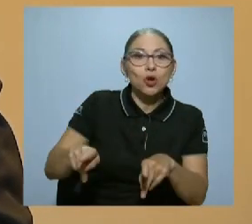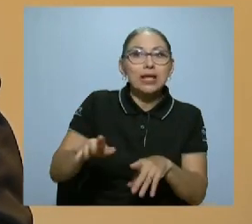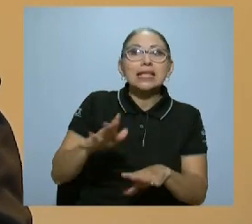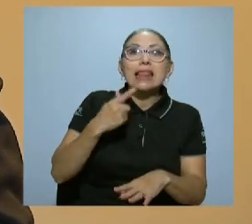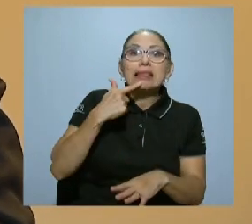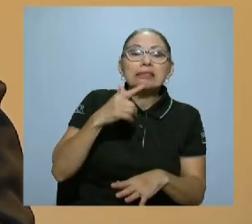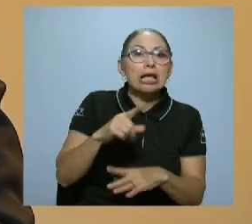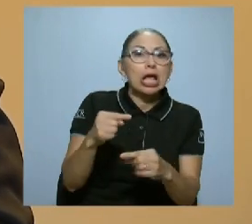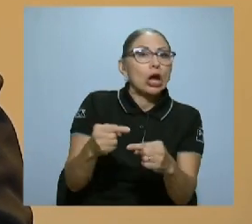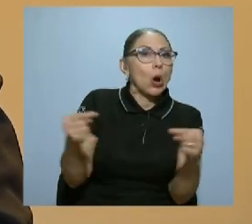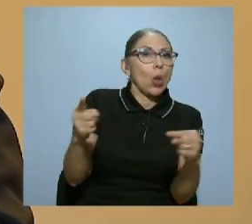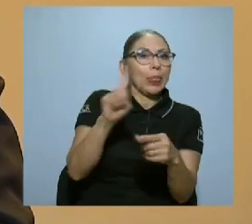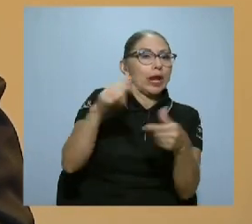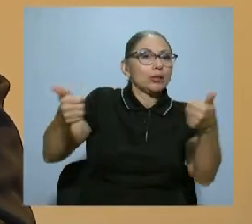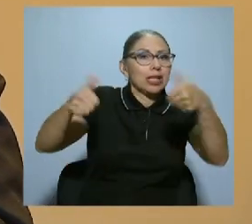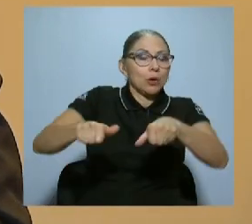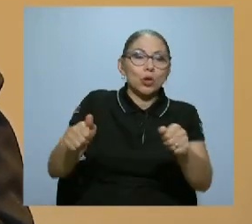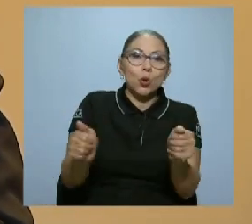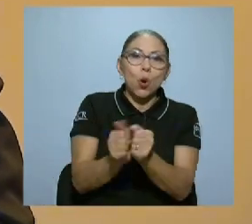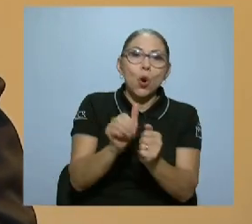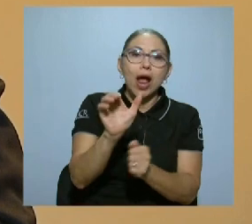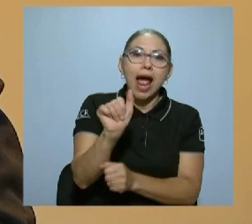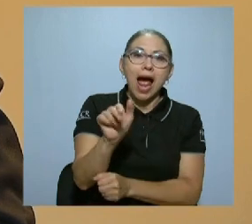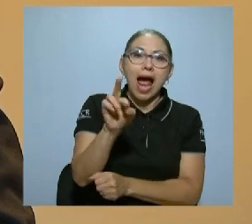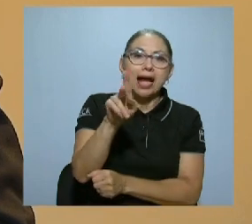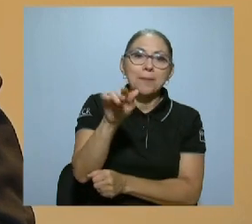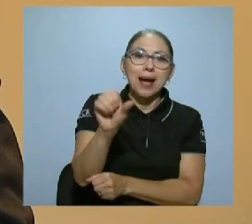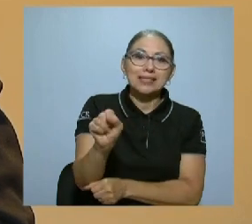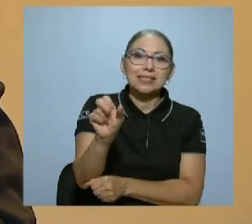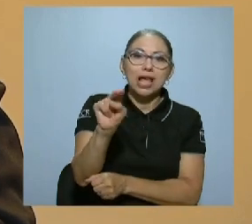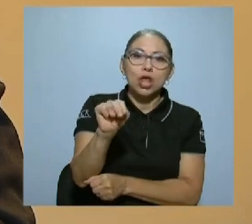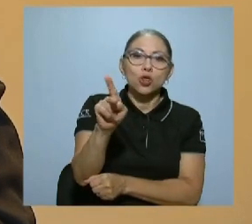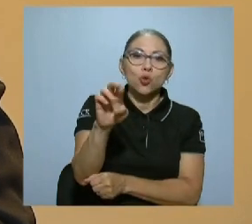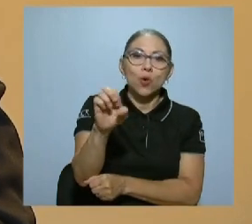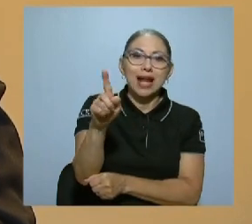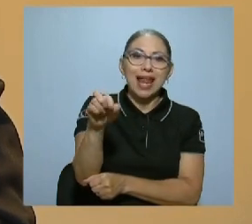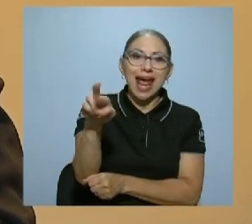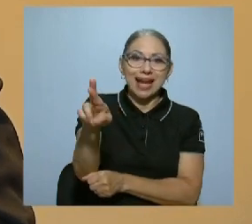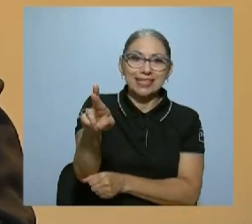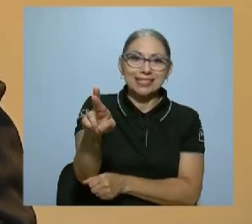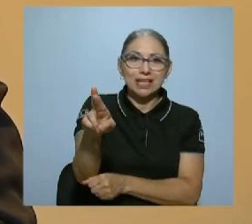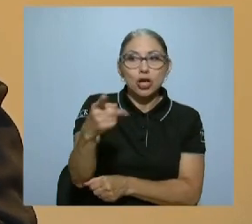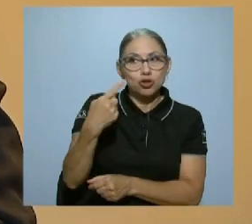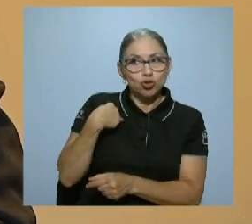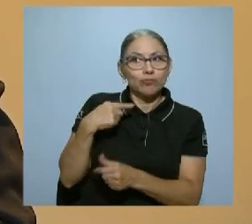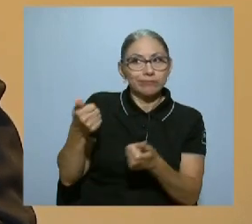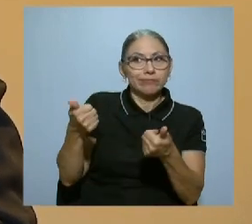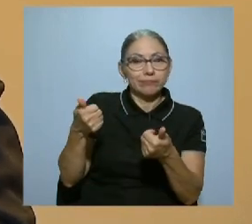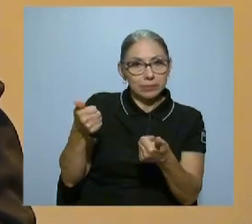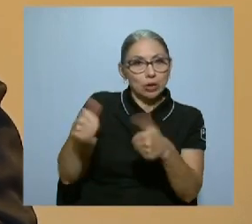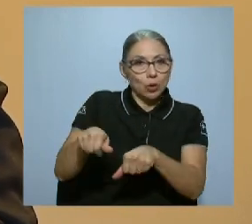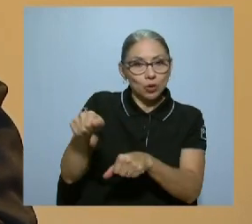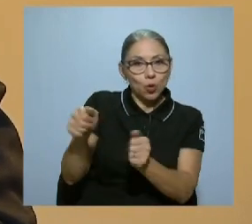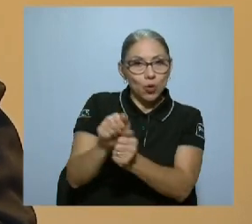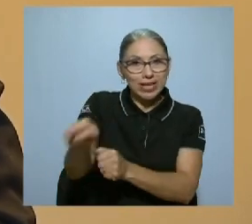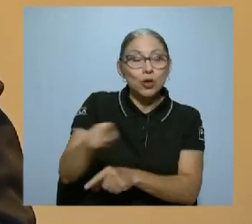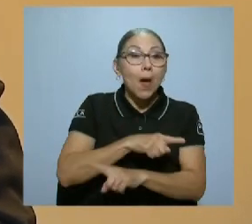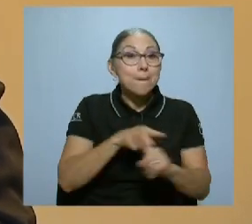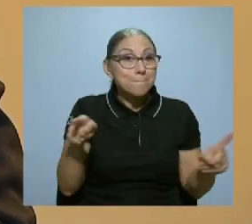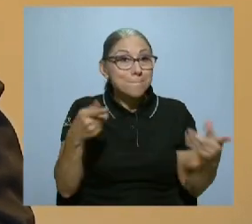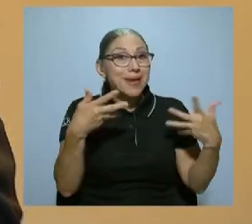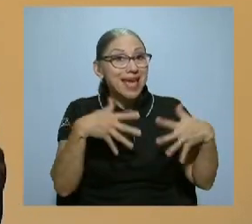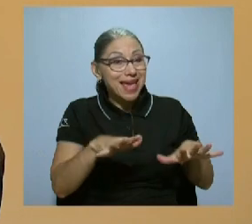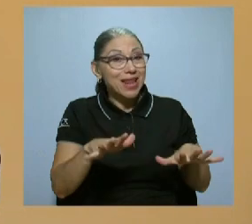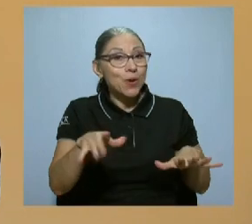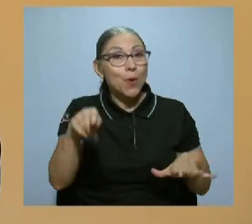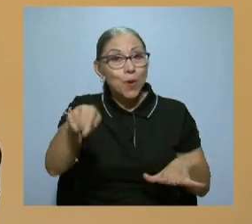nucleares, ustedes supongo que también. No son buenas armas, pero Ucrania, al disolverse la Unión Soviética, era la tercera potencia nuclear